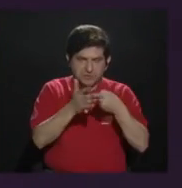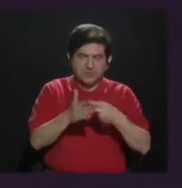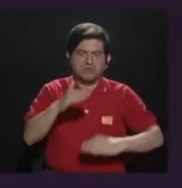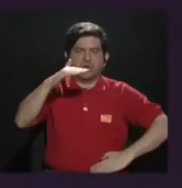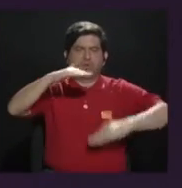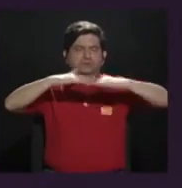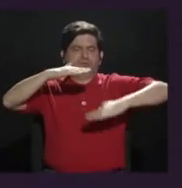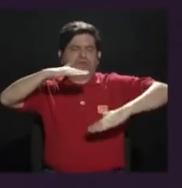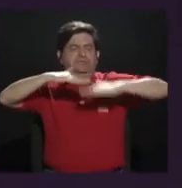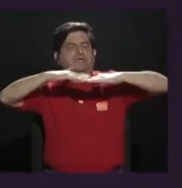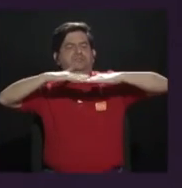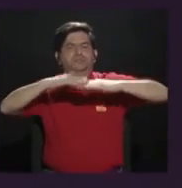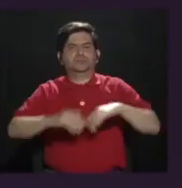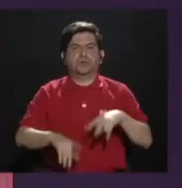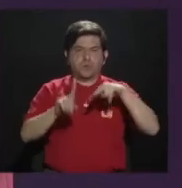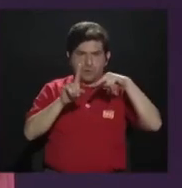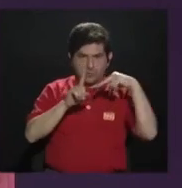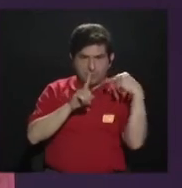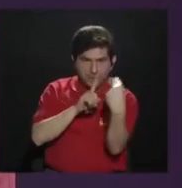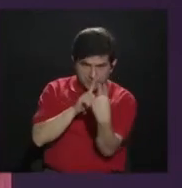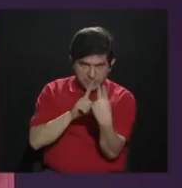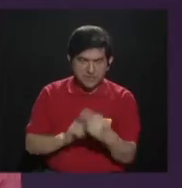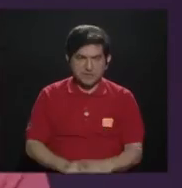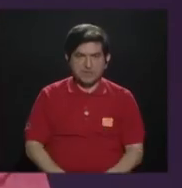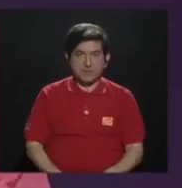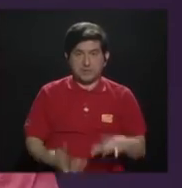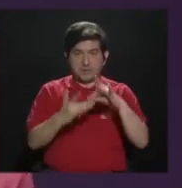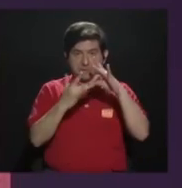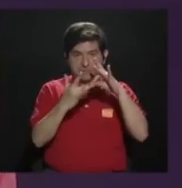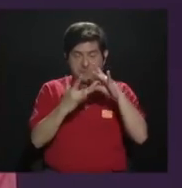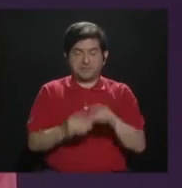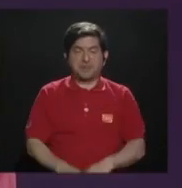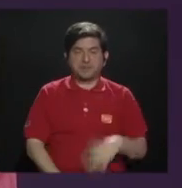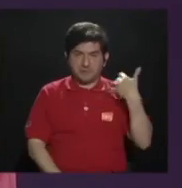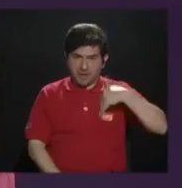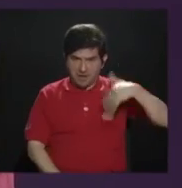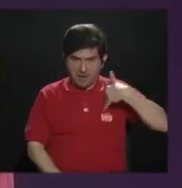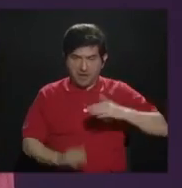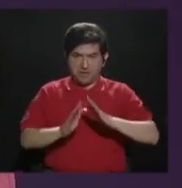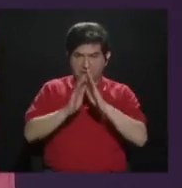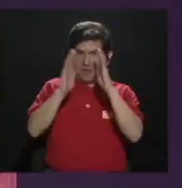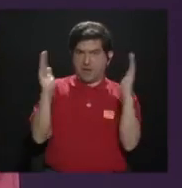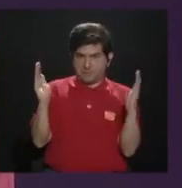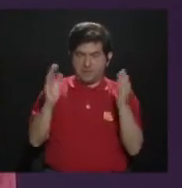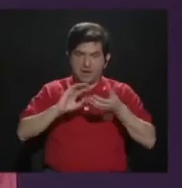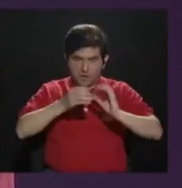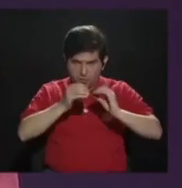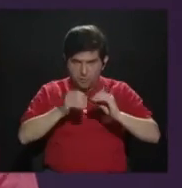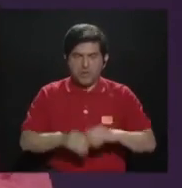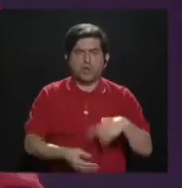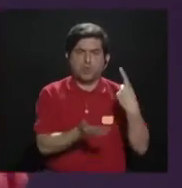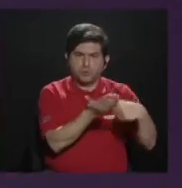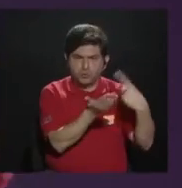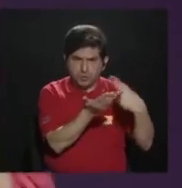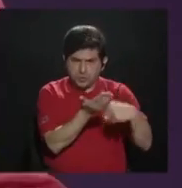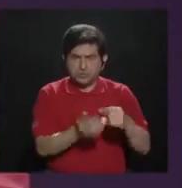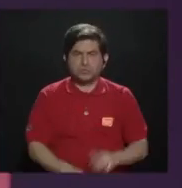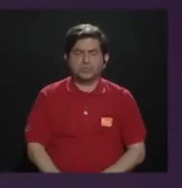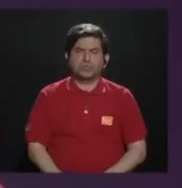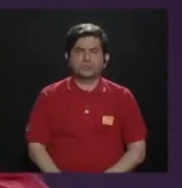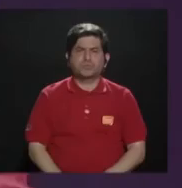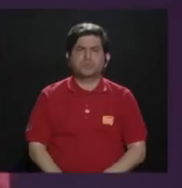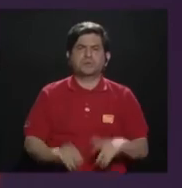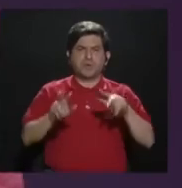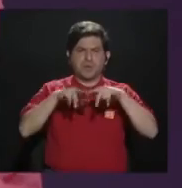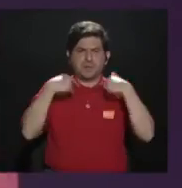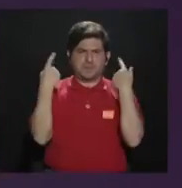techo. ¿Hay perspectivas de que, sobre todo en Argentina, eso pueda ampliarse? ¿Hay discusiones? ¿Qué partidos políticos